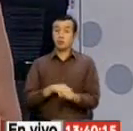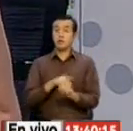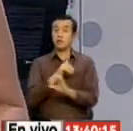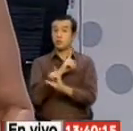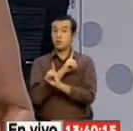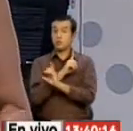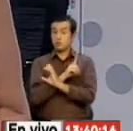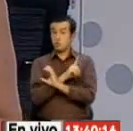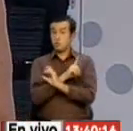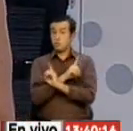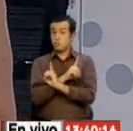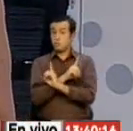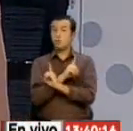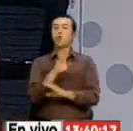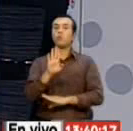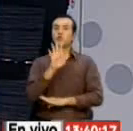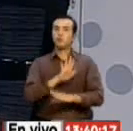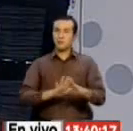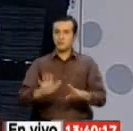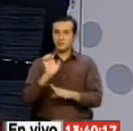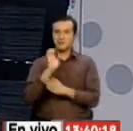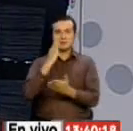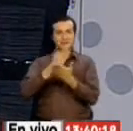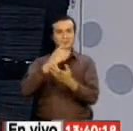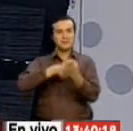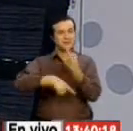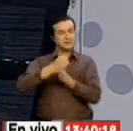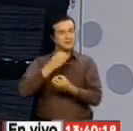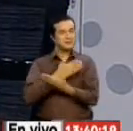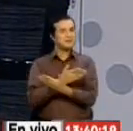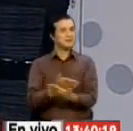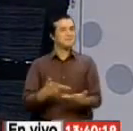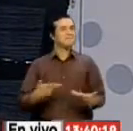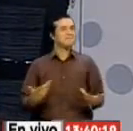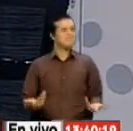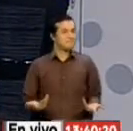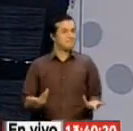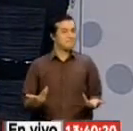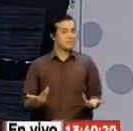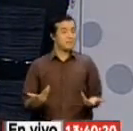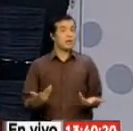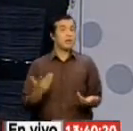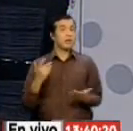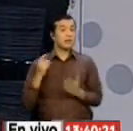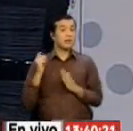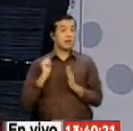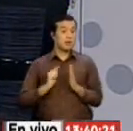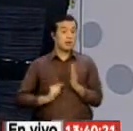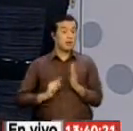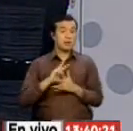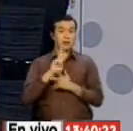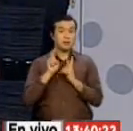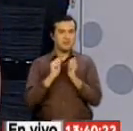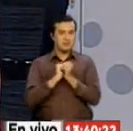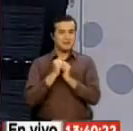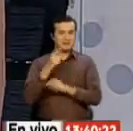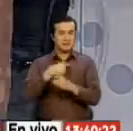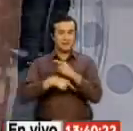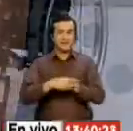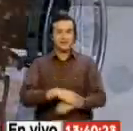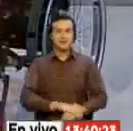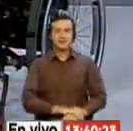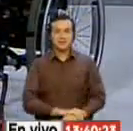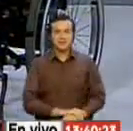Es un compromiso de todos los ecuatorianos. Hacemos una pausa. Al regresar, todos los detalles del deporte. Volvemos.